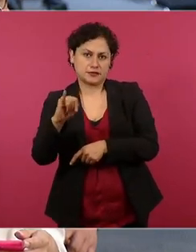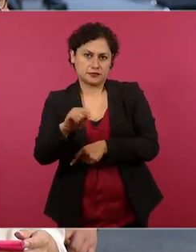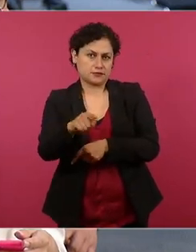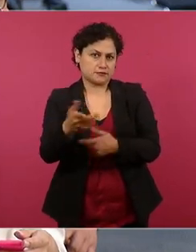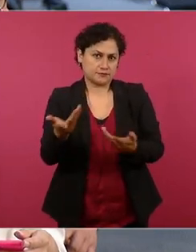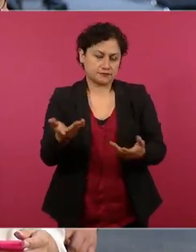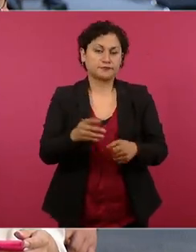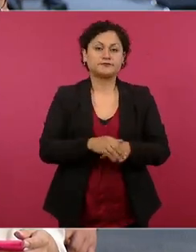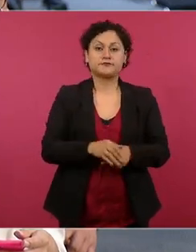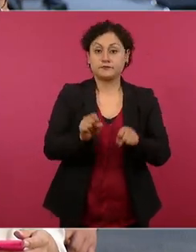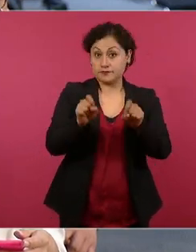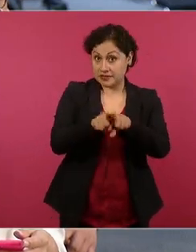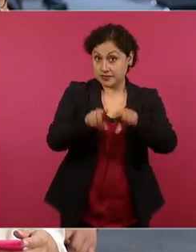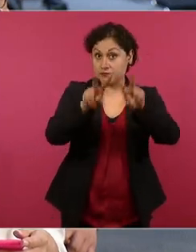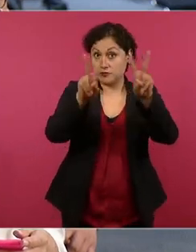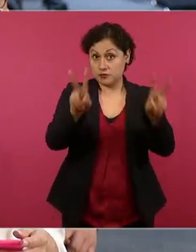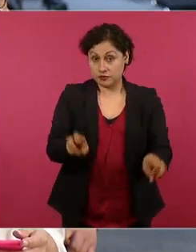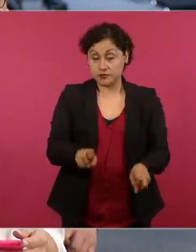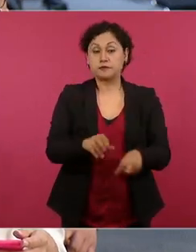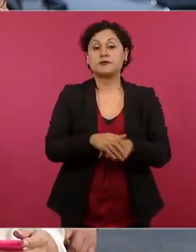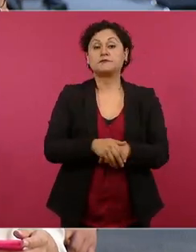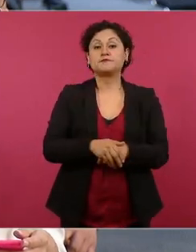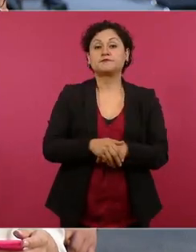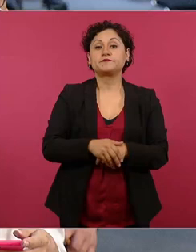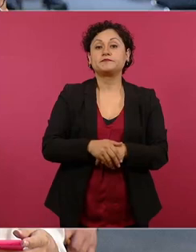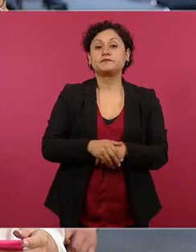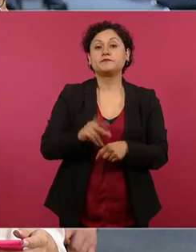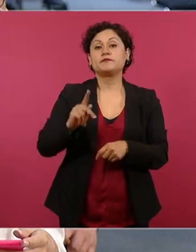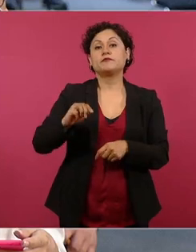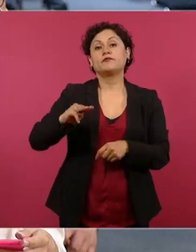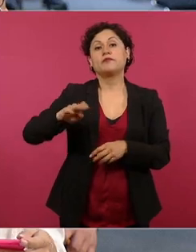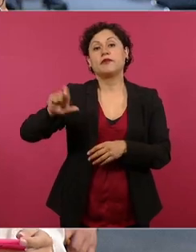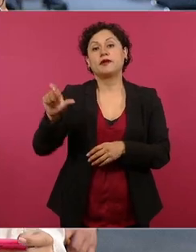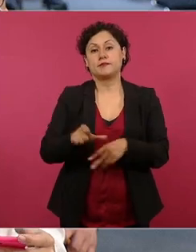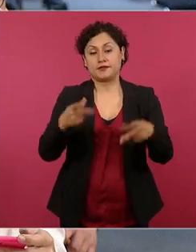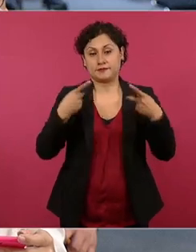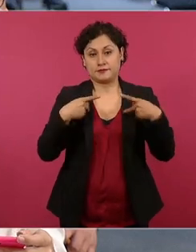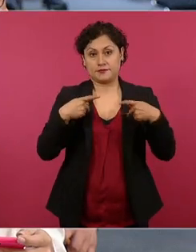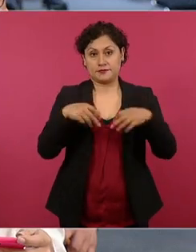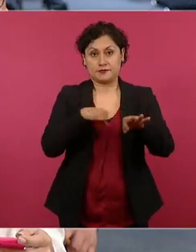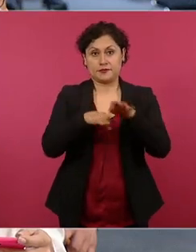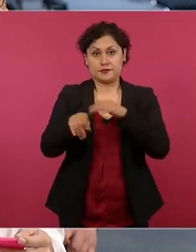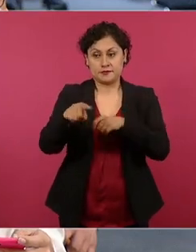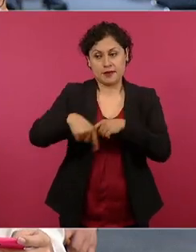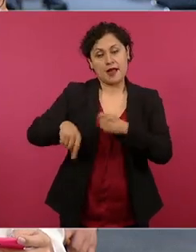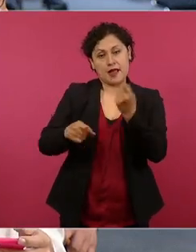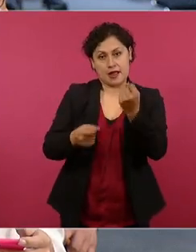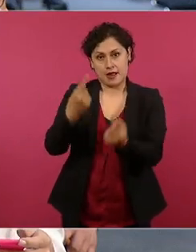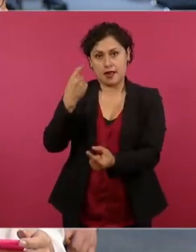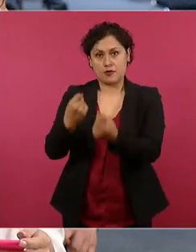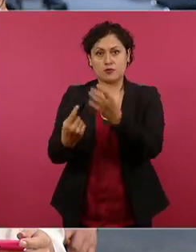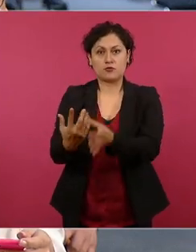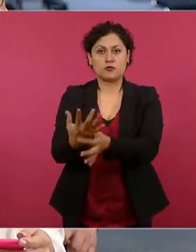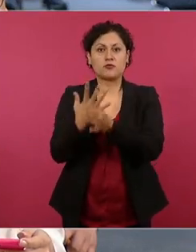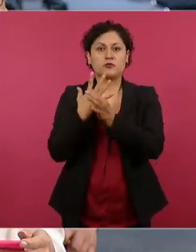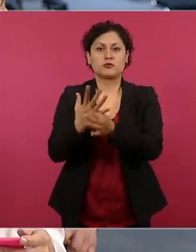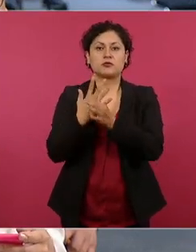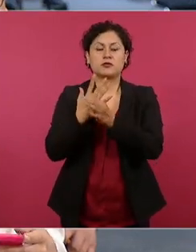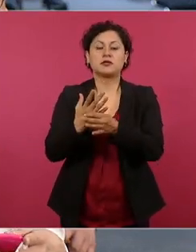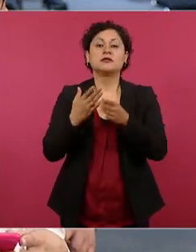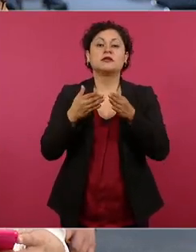temas energéticos, trabajadores de Petróleos Mexicanos, algunos informan que el buque